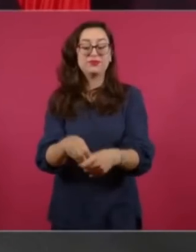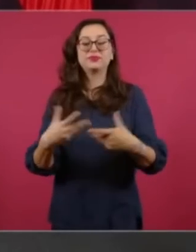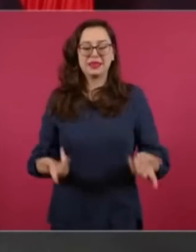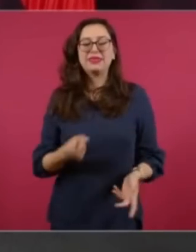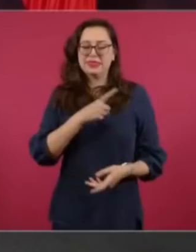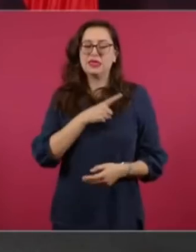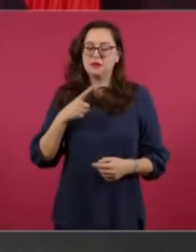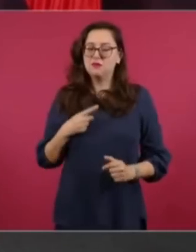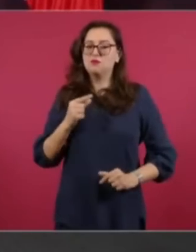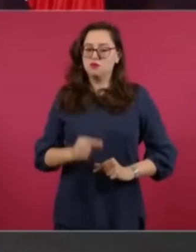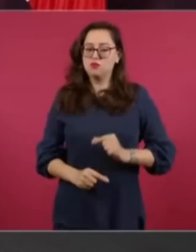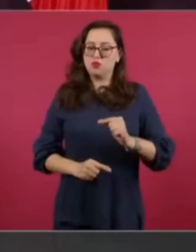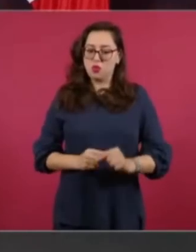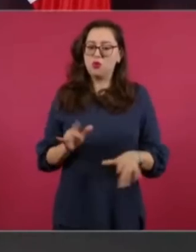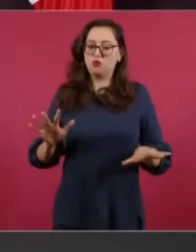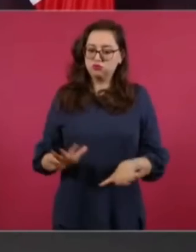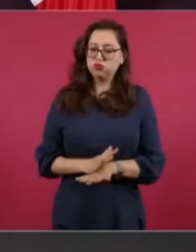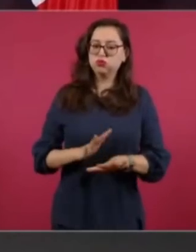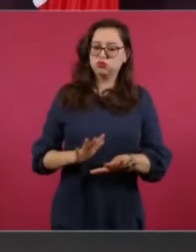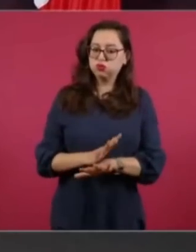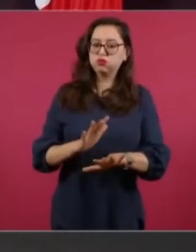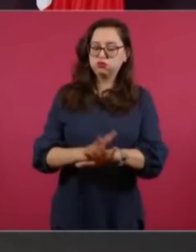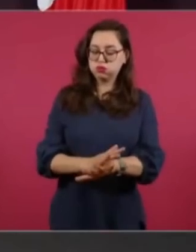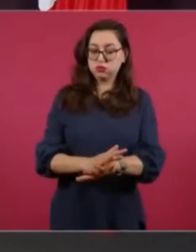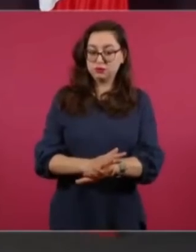que ya no haya